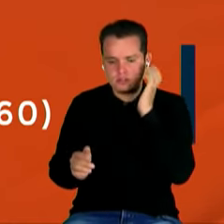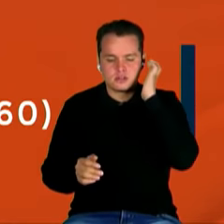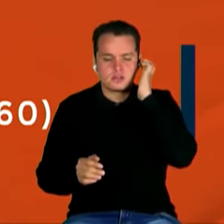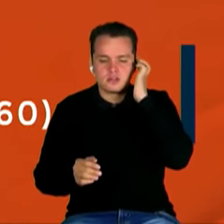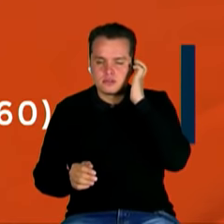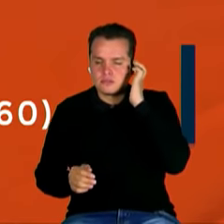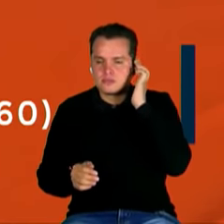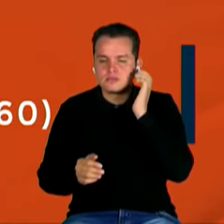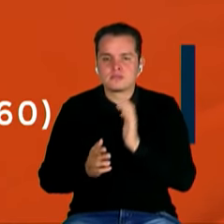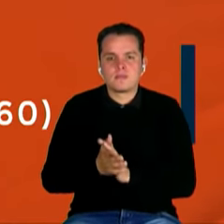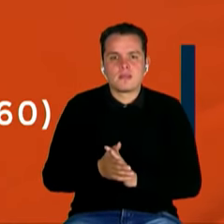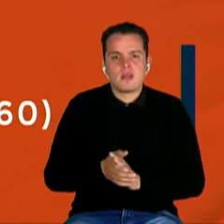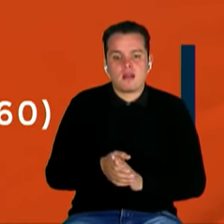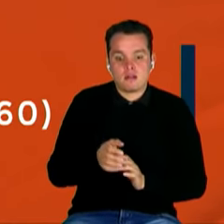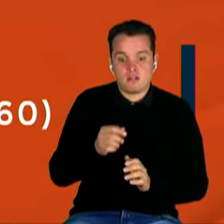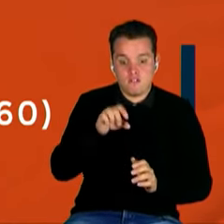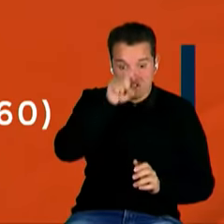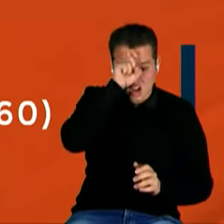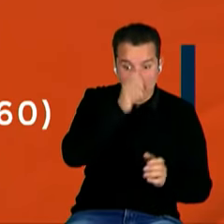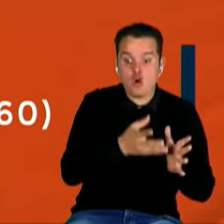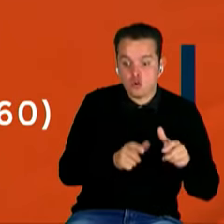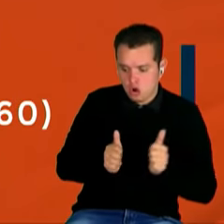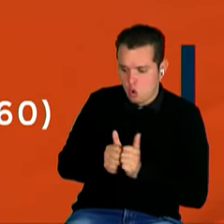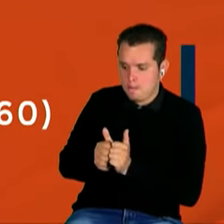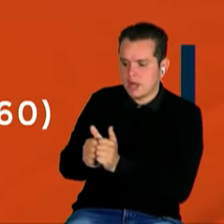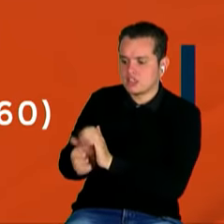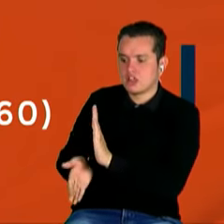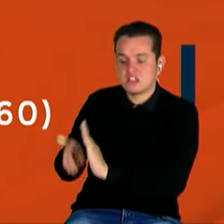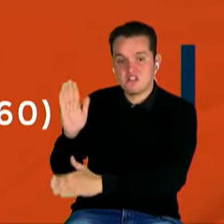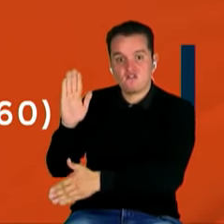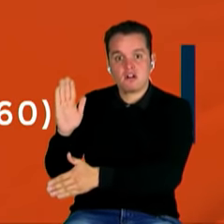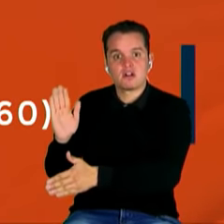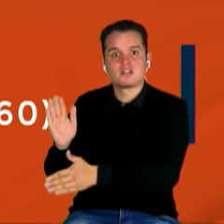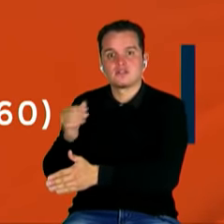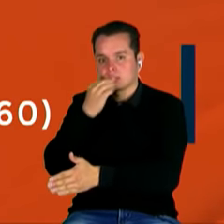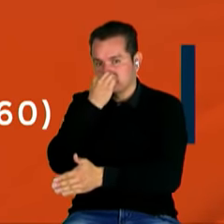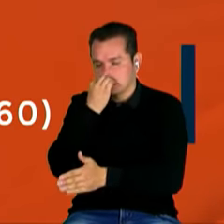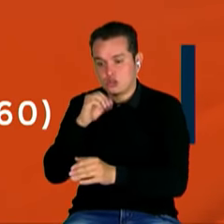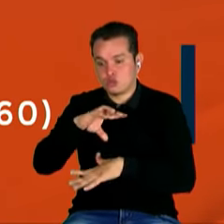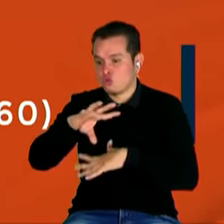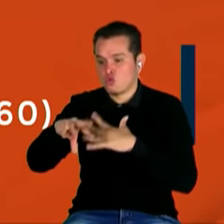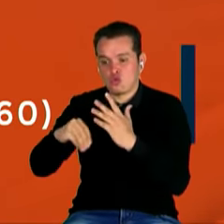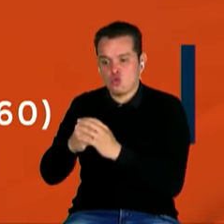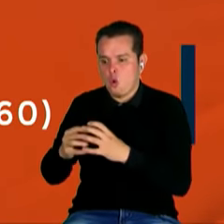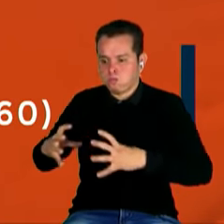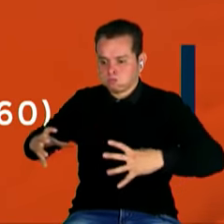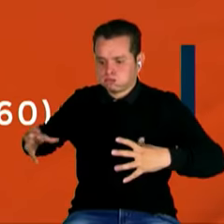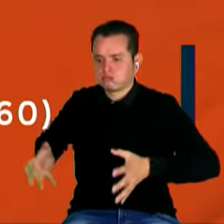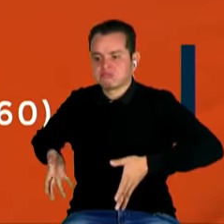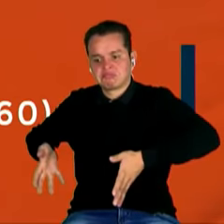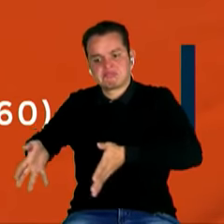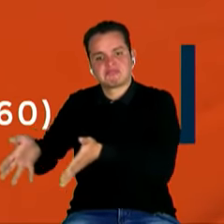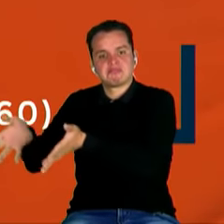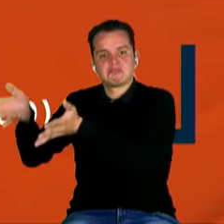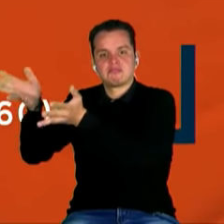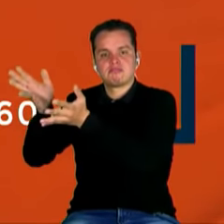dio orden a su gente acerca de Abraham y que lo acompañaran a con él y su mujer y con todo lo que tenía.